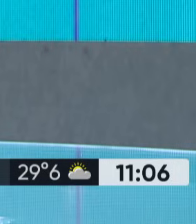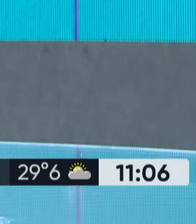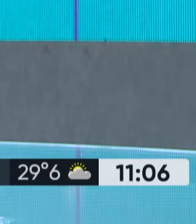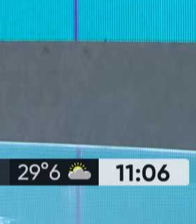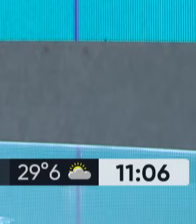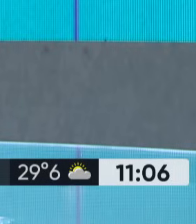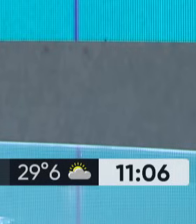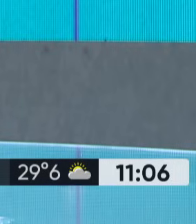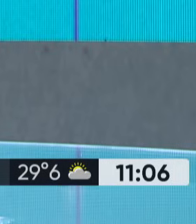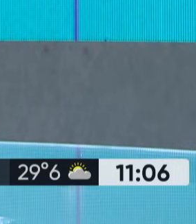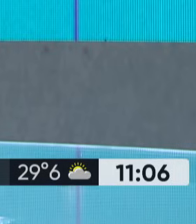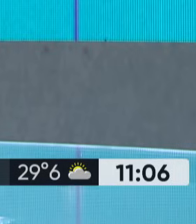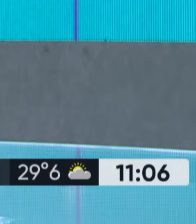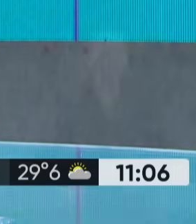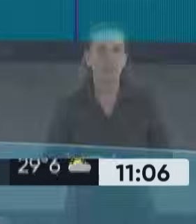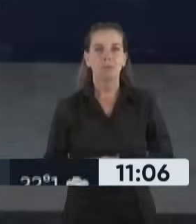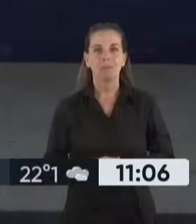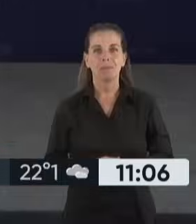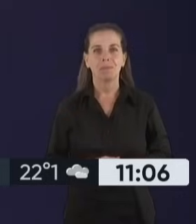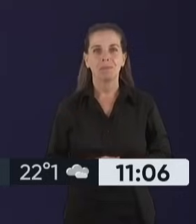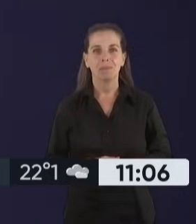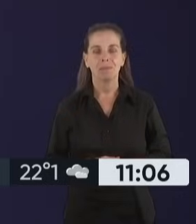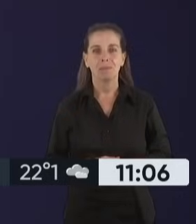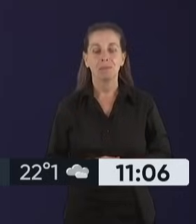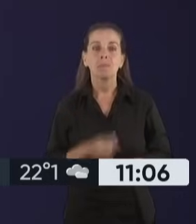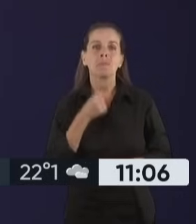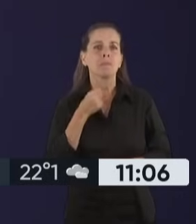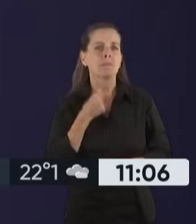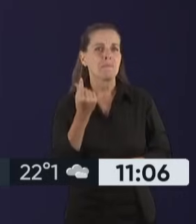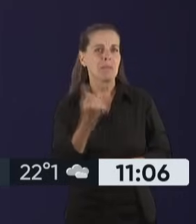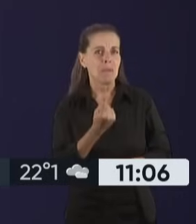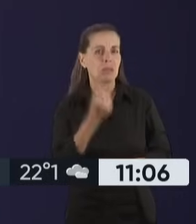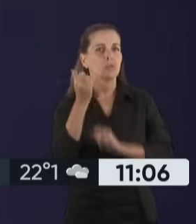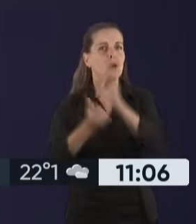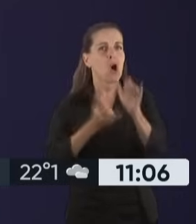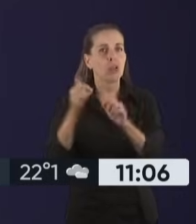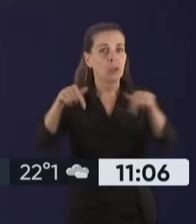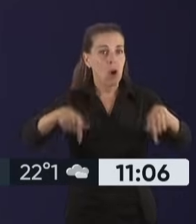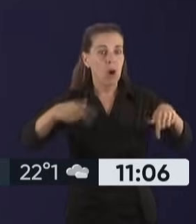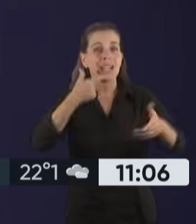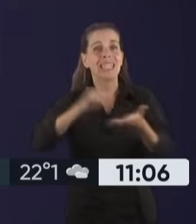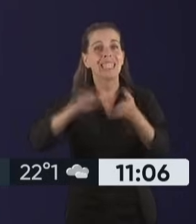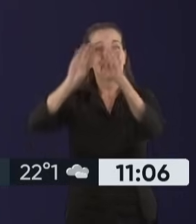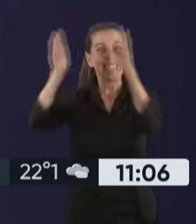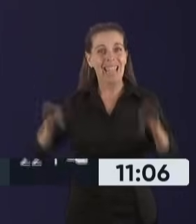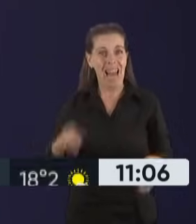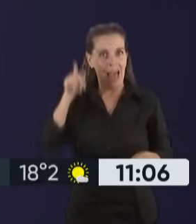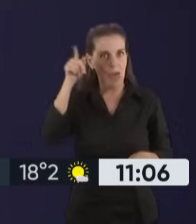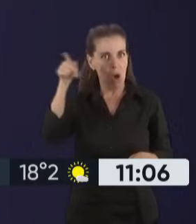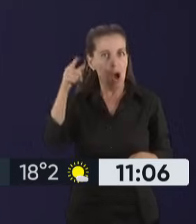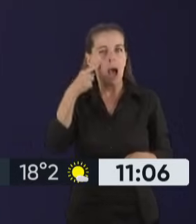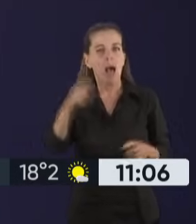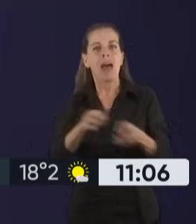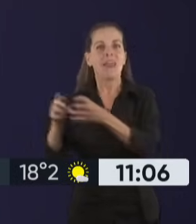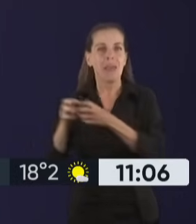Vamos a Casa de Gobierno, conferencia de prensa del vocero presidencial. Contarle a los argentinos que hoy se va a tratar en el Senado de la Nación la aprobación del